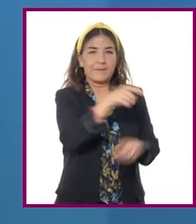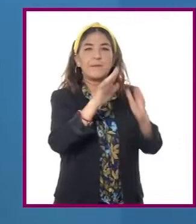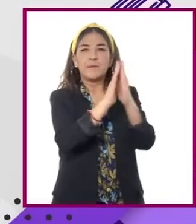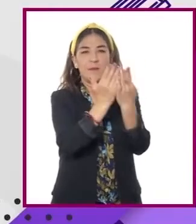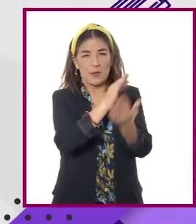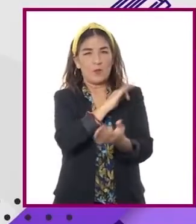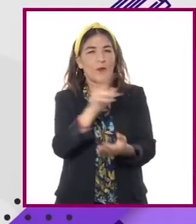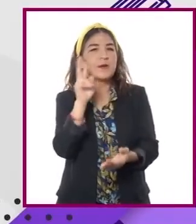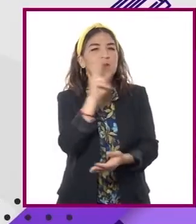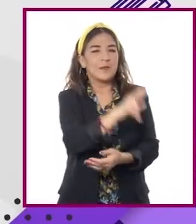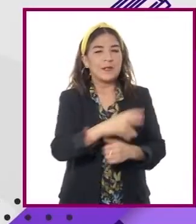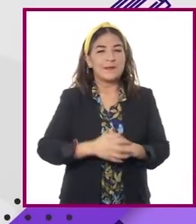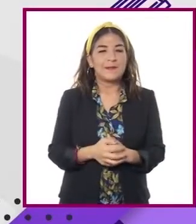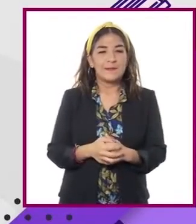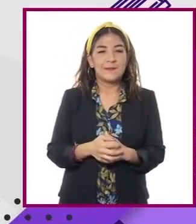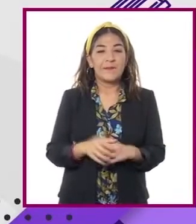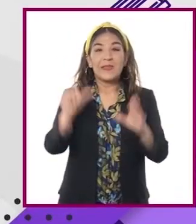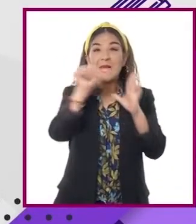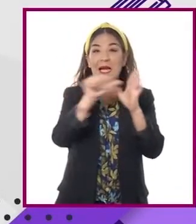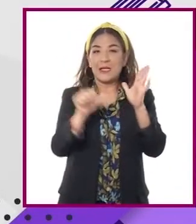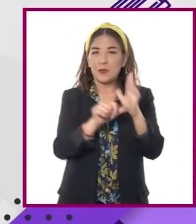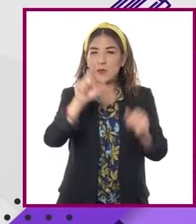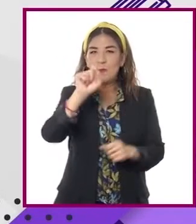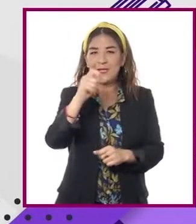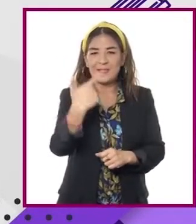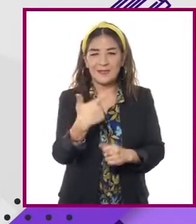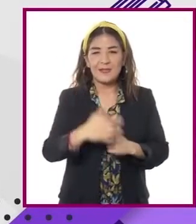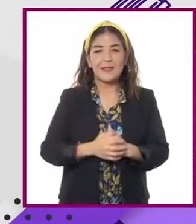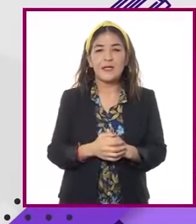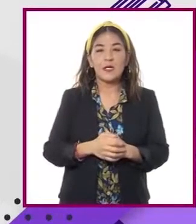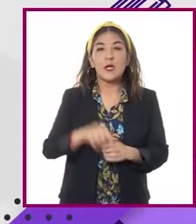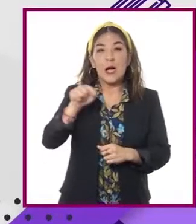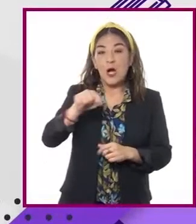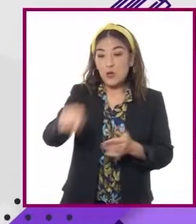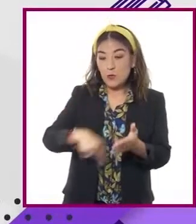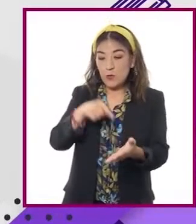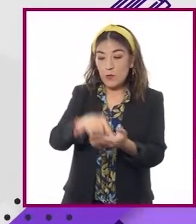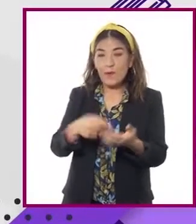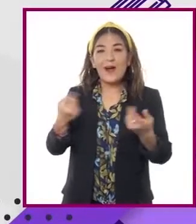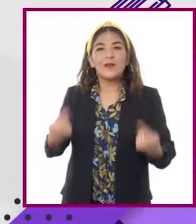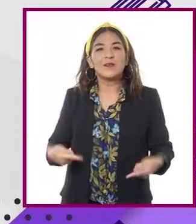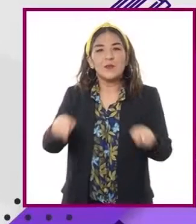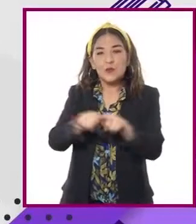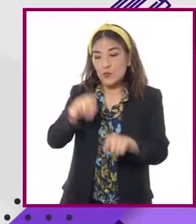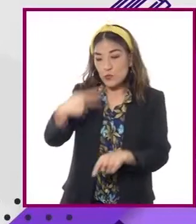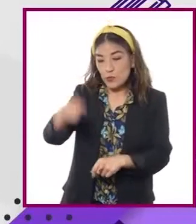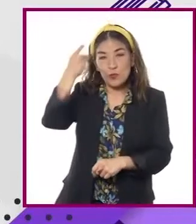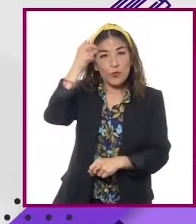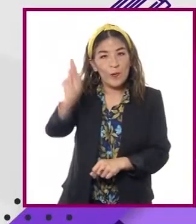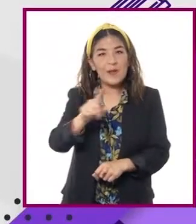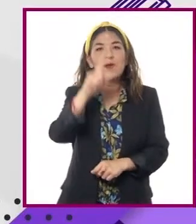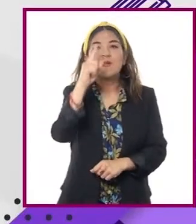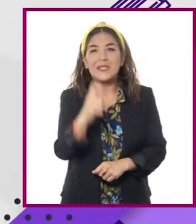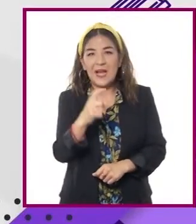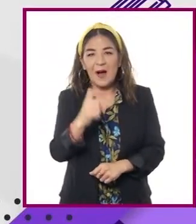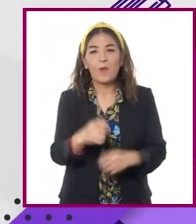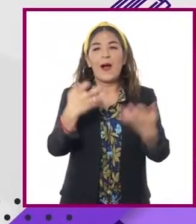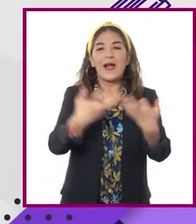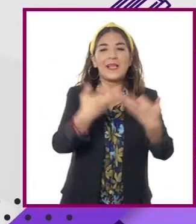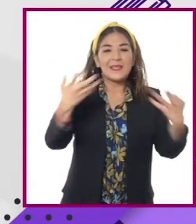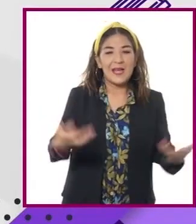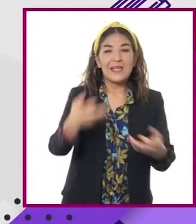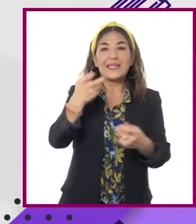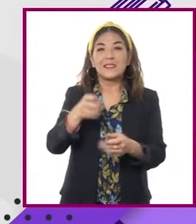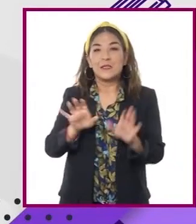dice. Artículo 27. La propiedad de las tierras y aguas comprendidas dentro de los límites